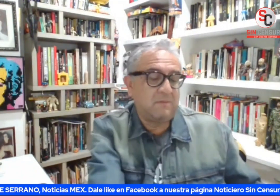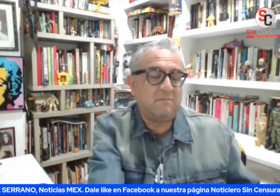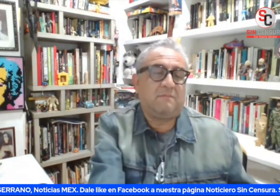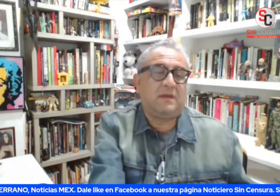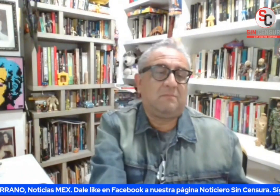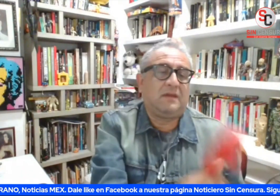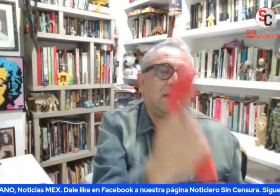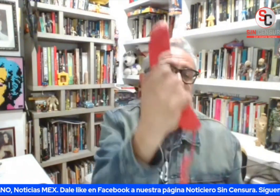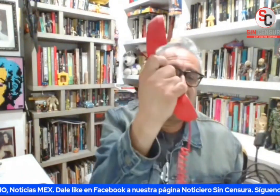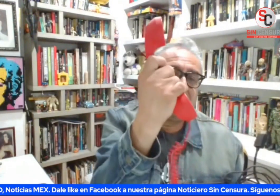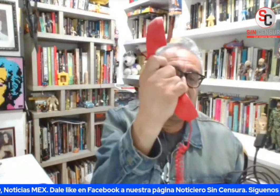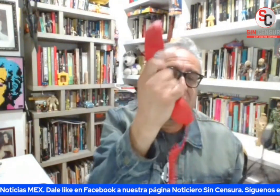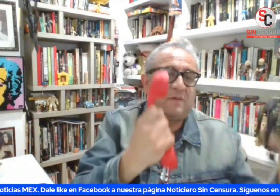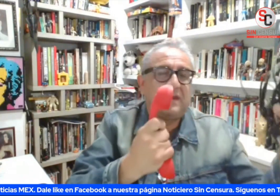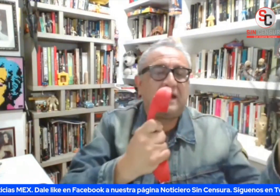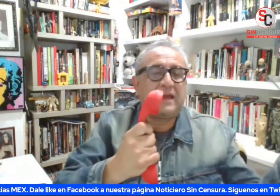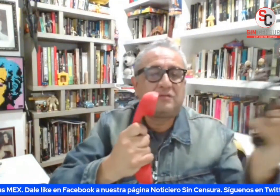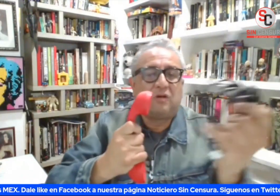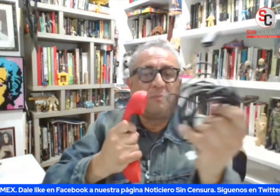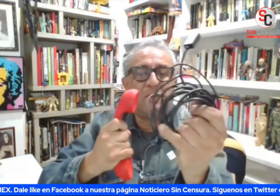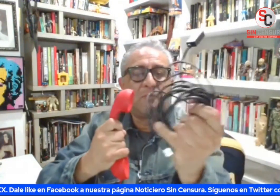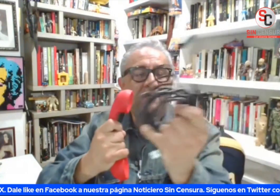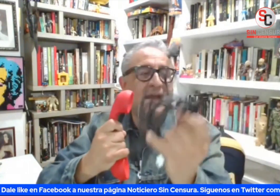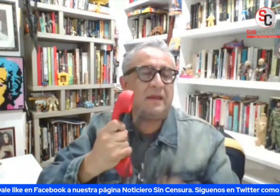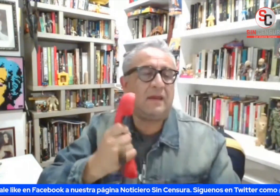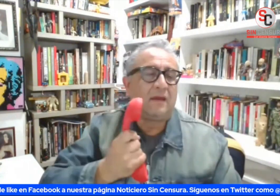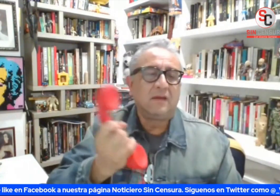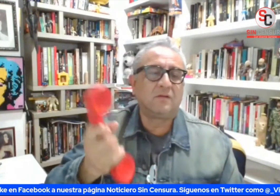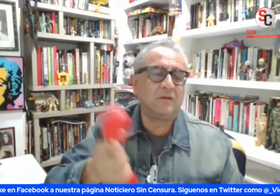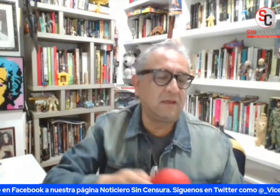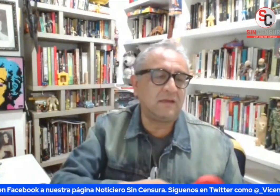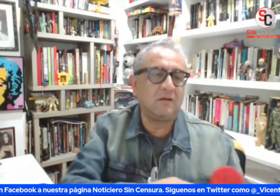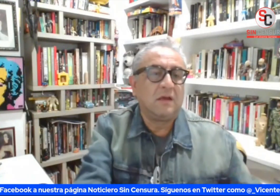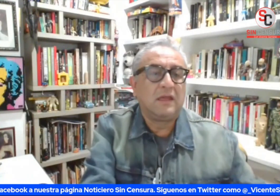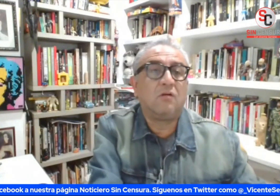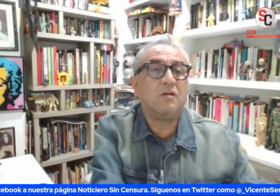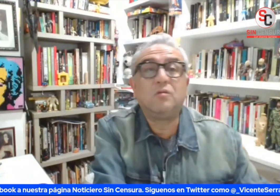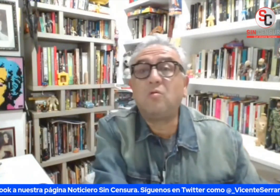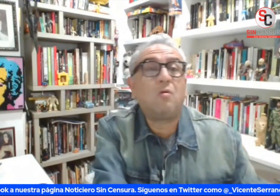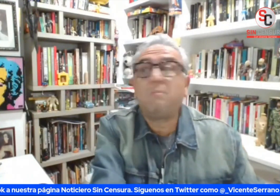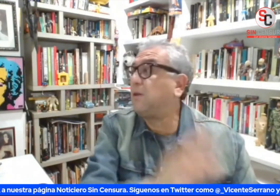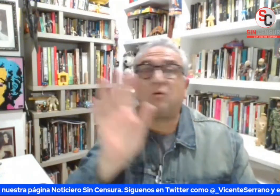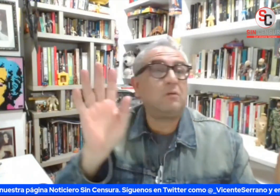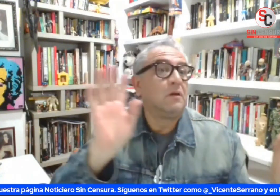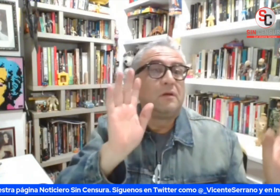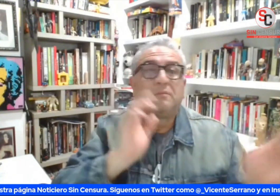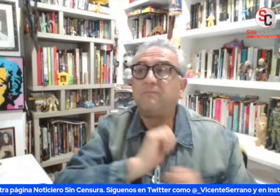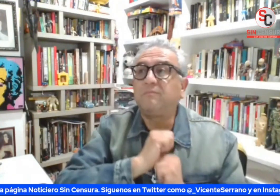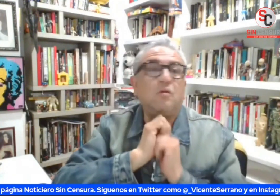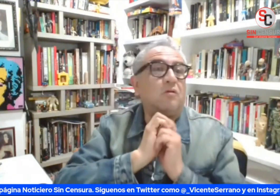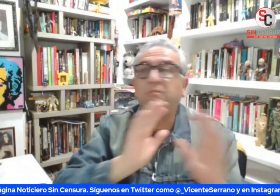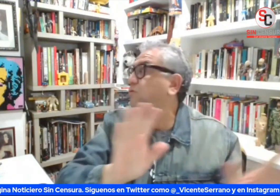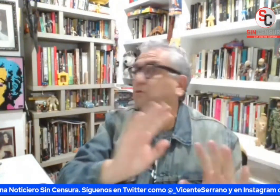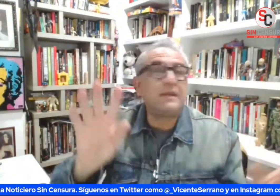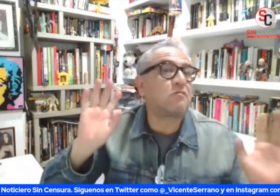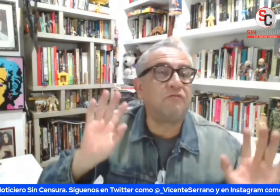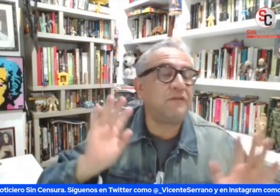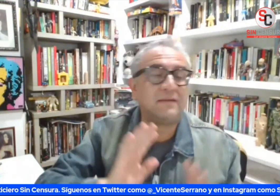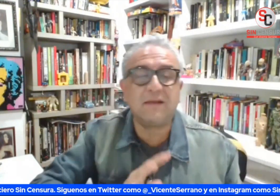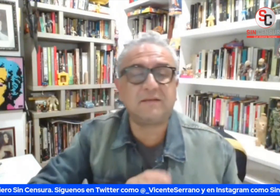mí me llega esto y me llega esto y lo puedo poner ahí, ¿no? Y decir, y luego decir, no, perdón, yo